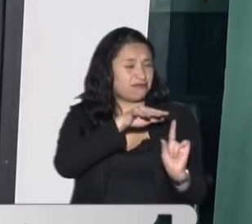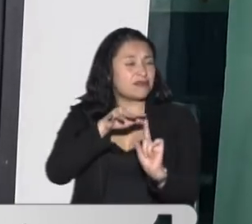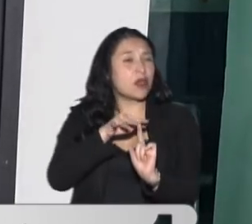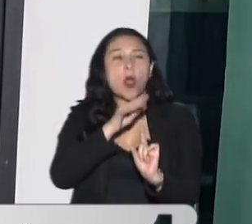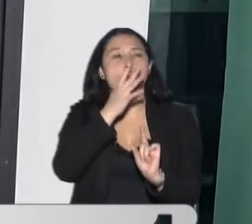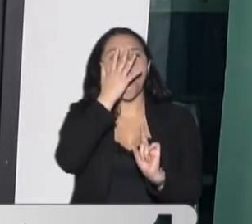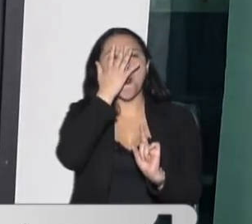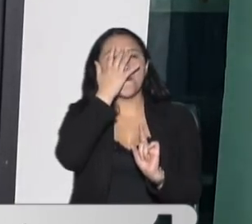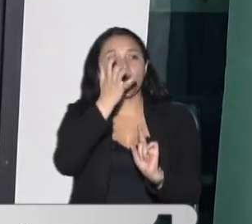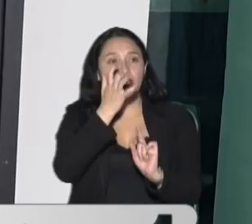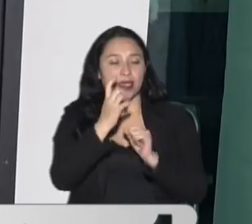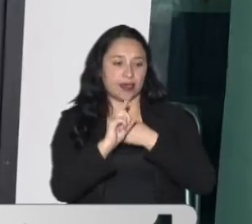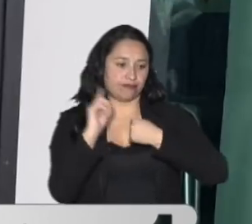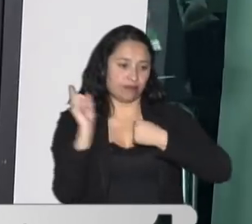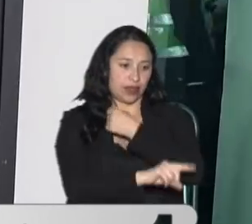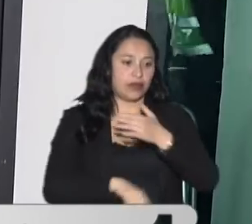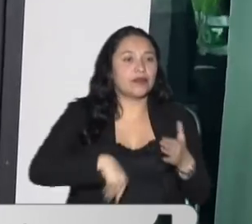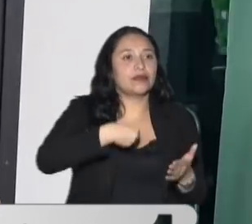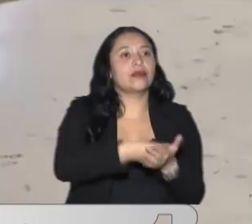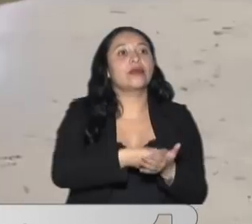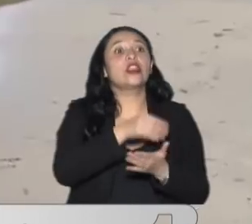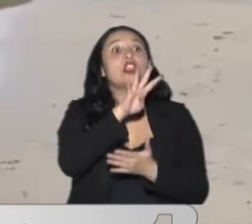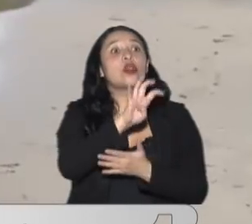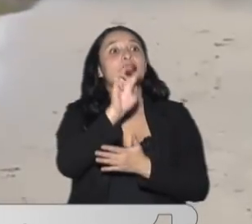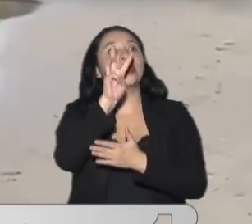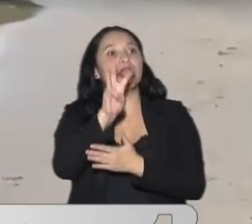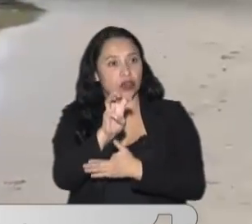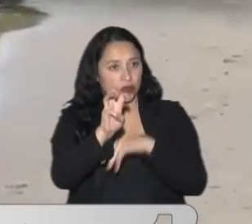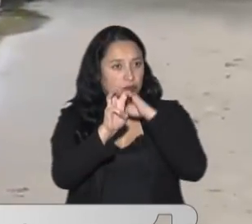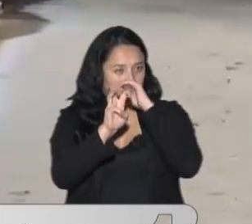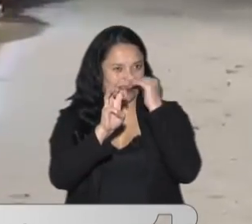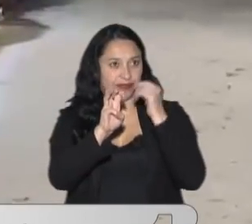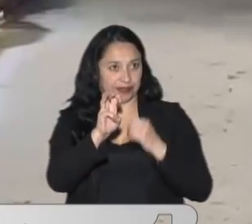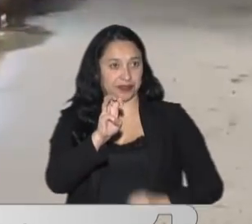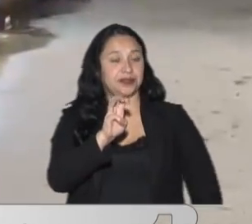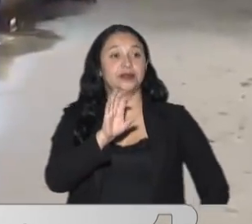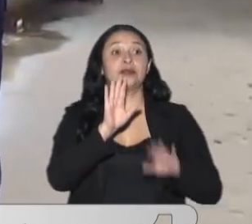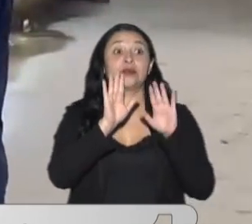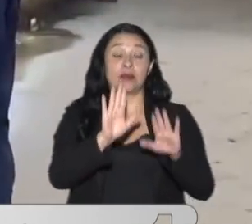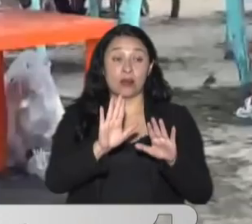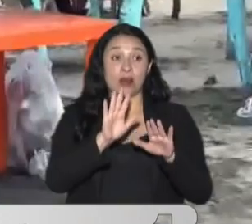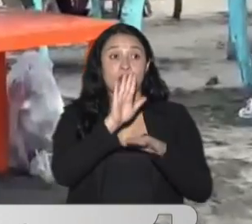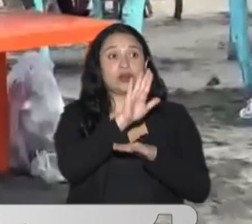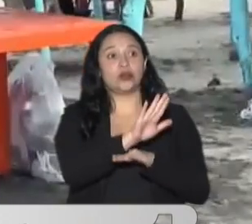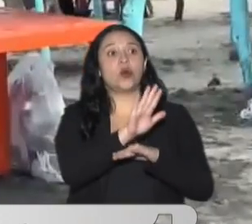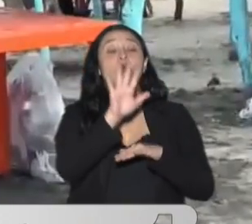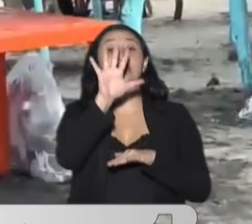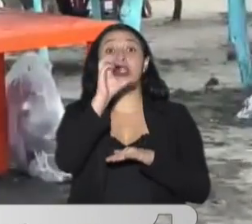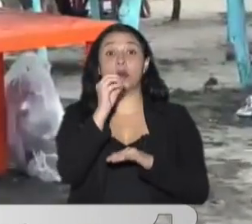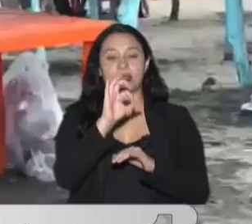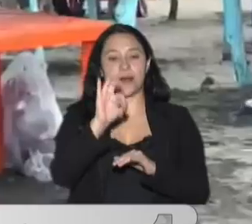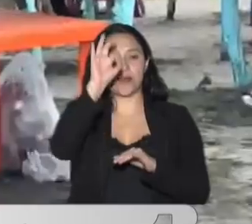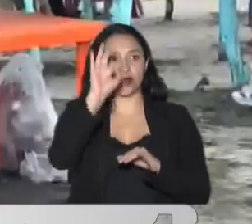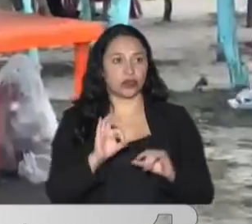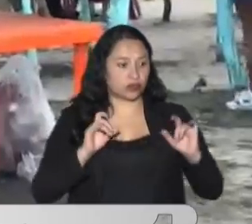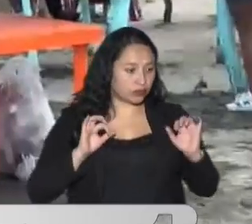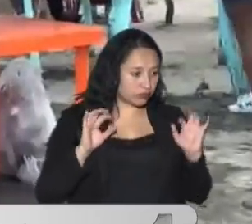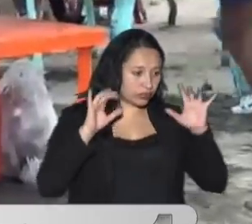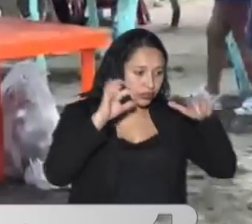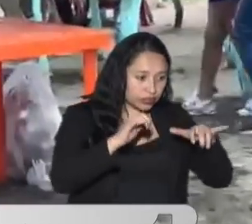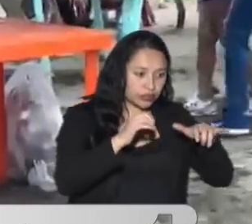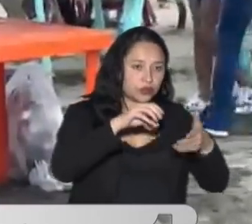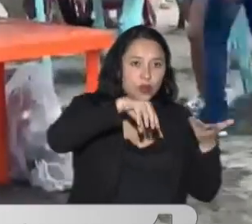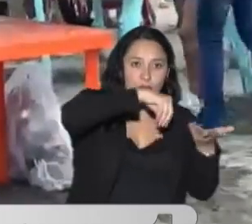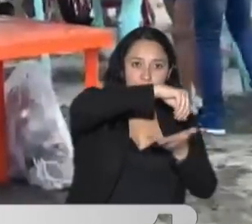de comparendos que se hicieron, 98 comparendos. También en Puerto Colombia, haciendo cumplir el aforo del 50% en las playas del